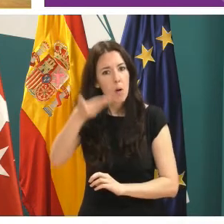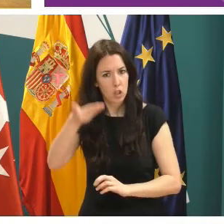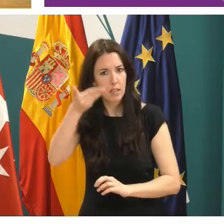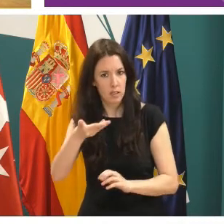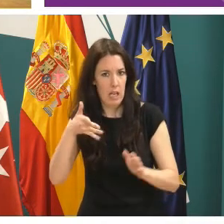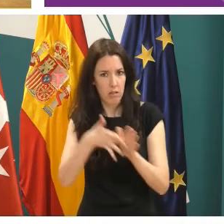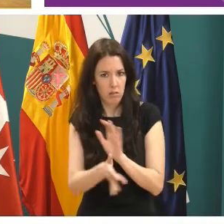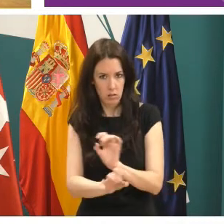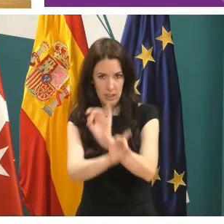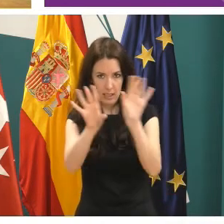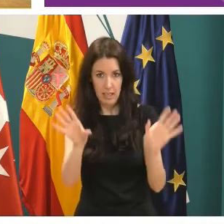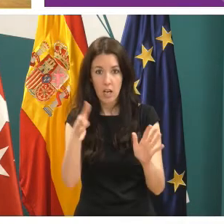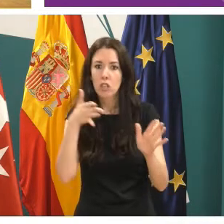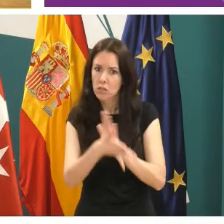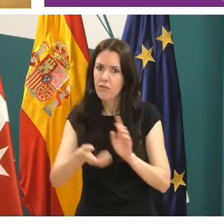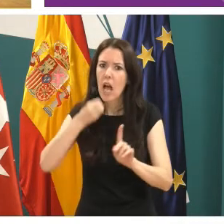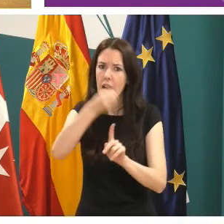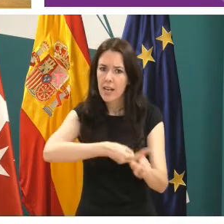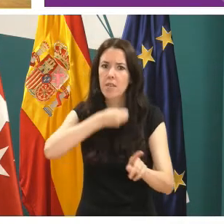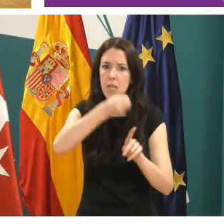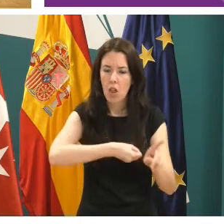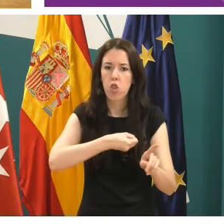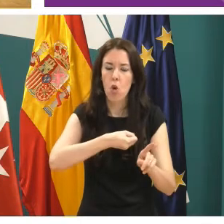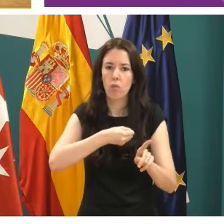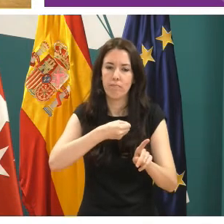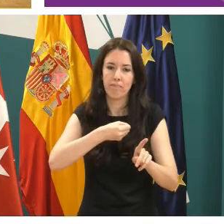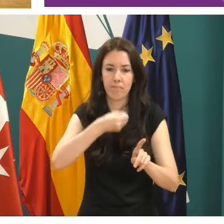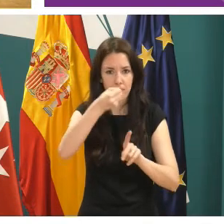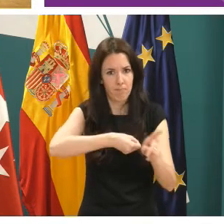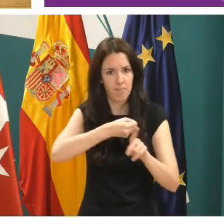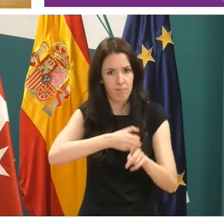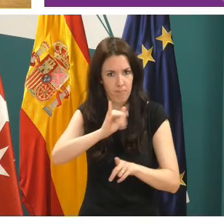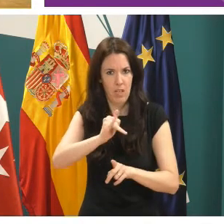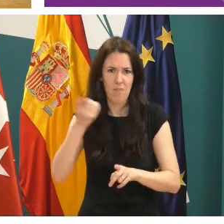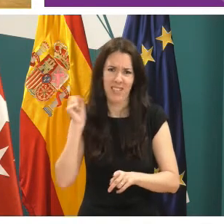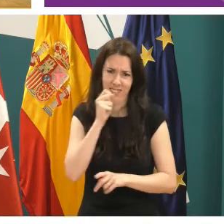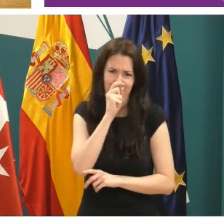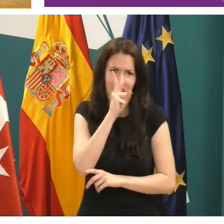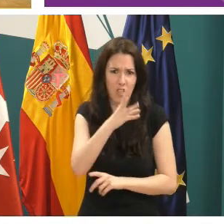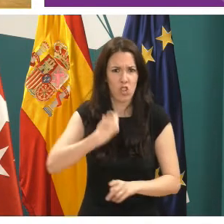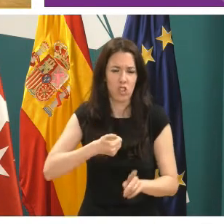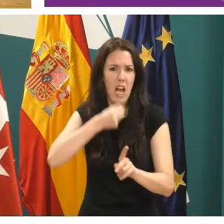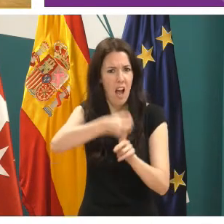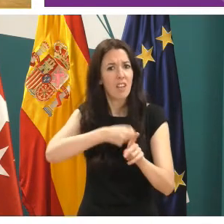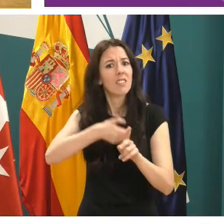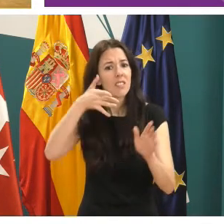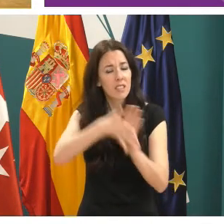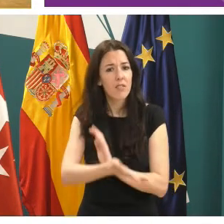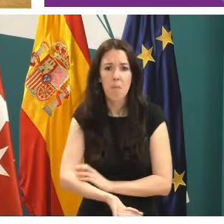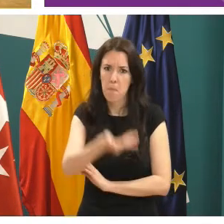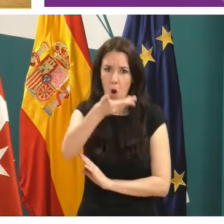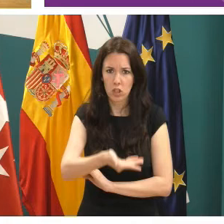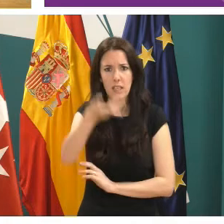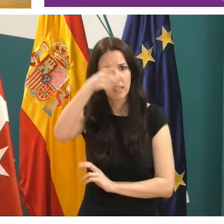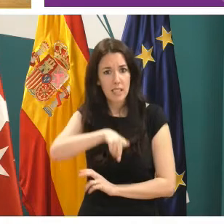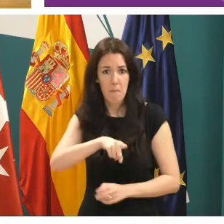presente, ¿no? Que de verdad es una reivindicación que tienen y que llevan años reivindicando, que es importante que también